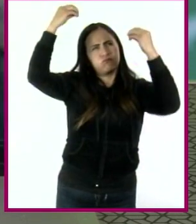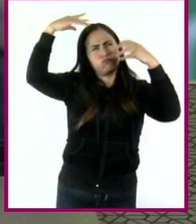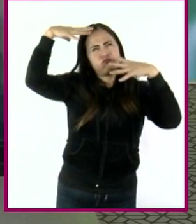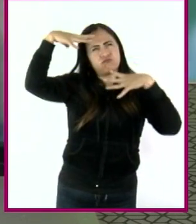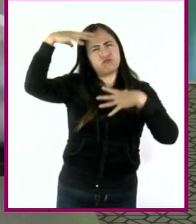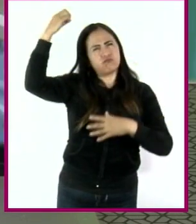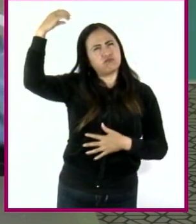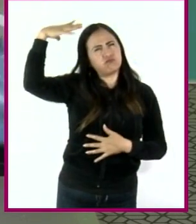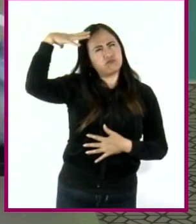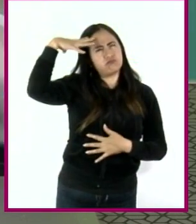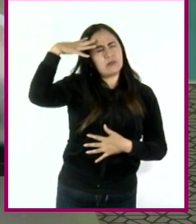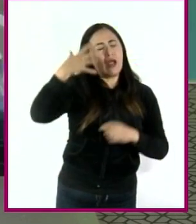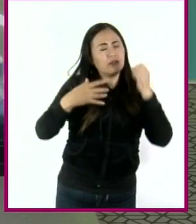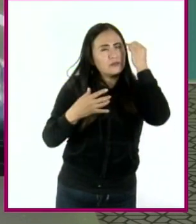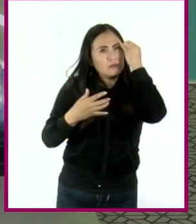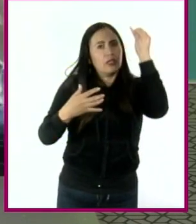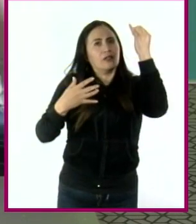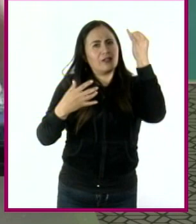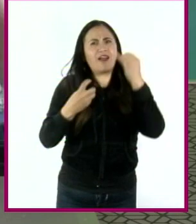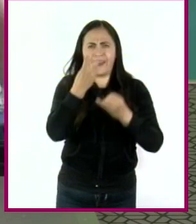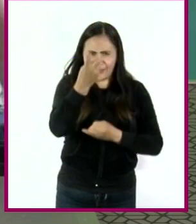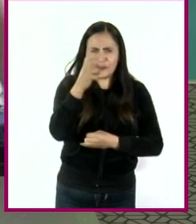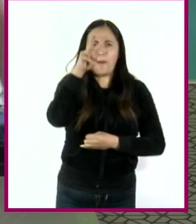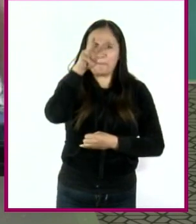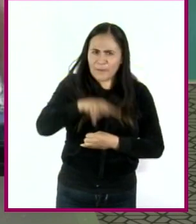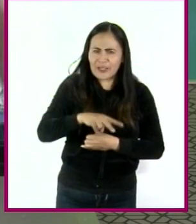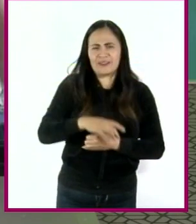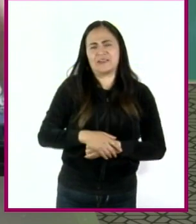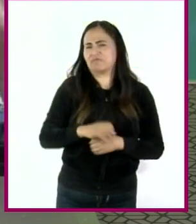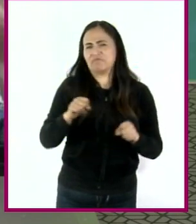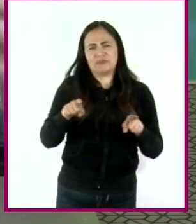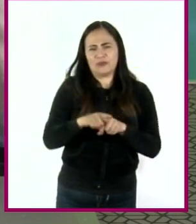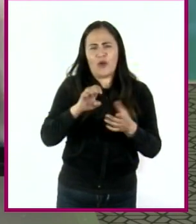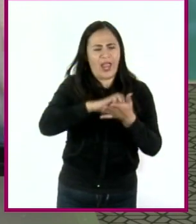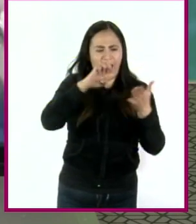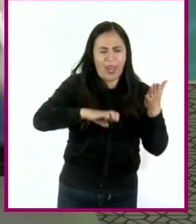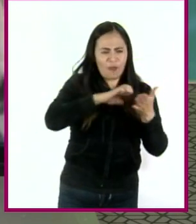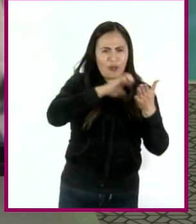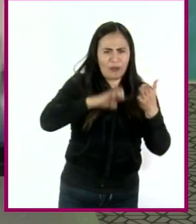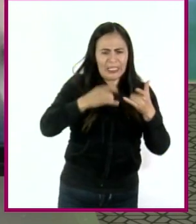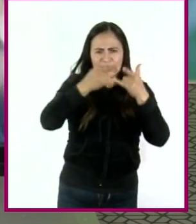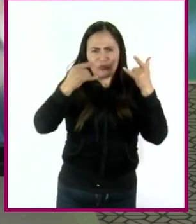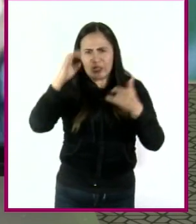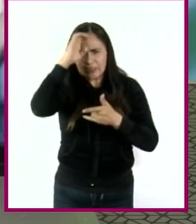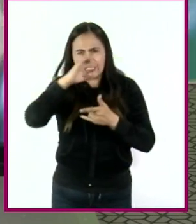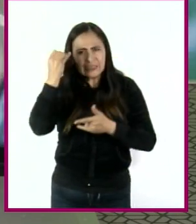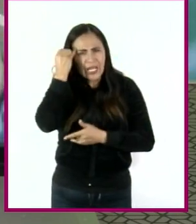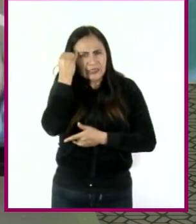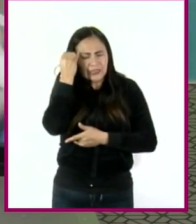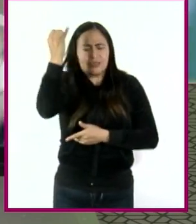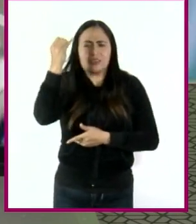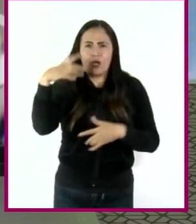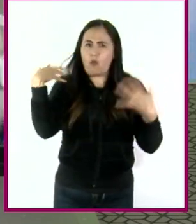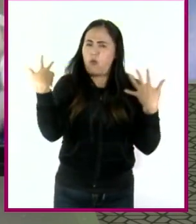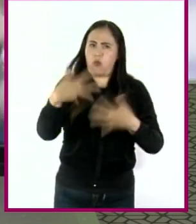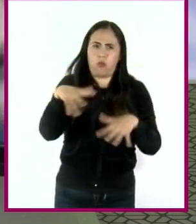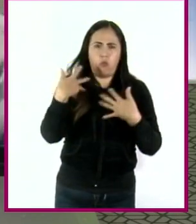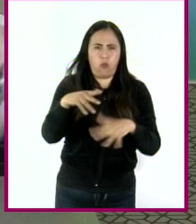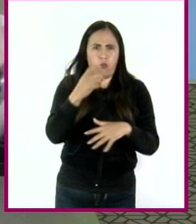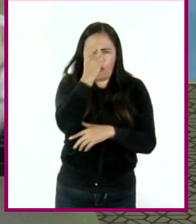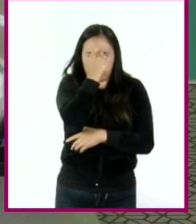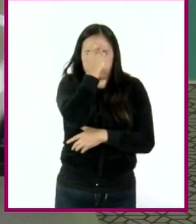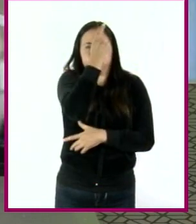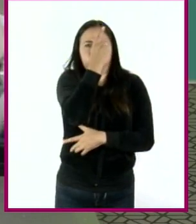más interesantes. Hay muchísimos ejemplos en la historia de la ciencia de que grandes ideas y grandes descubrimientos